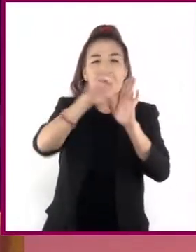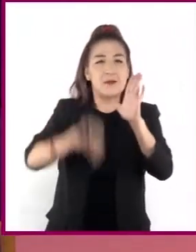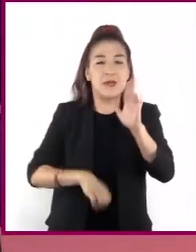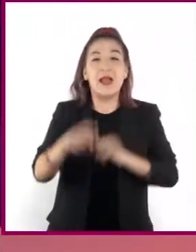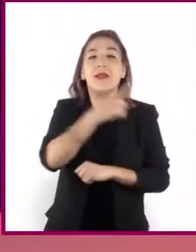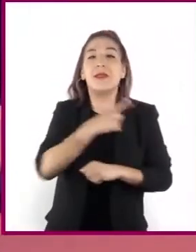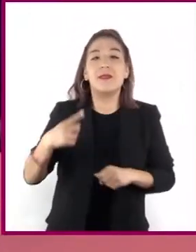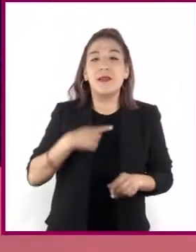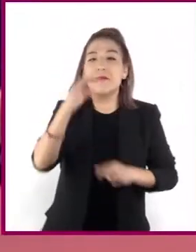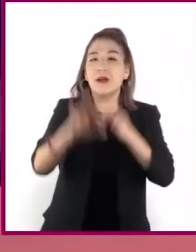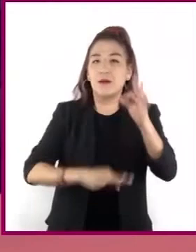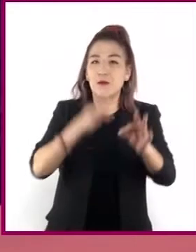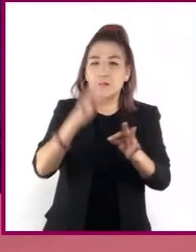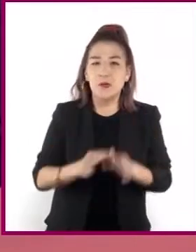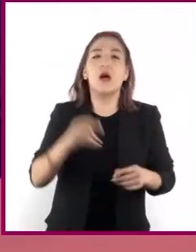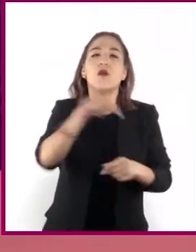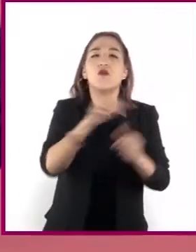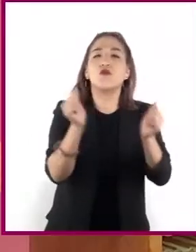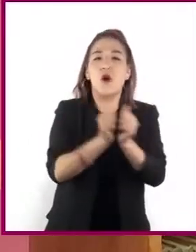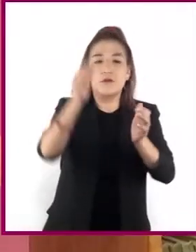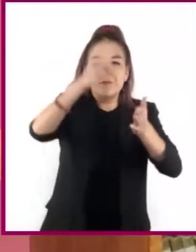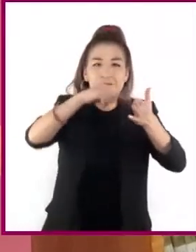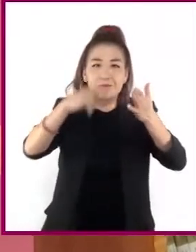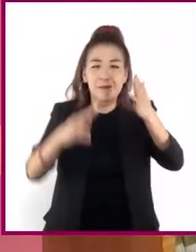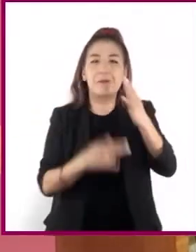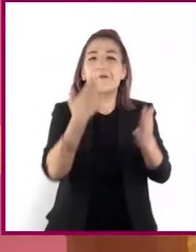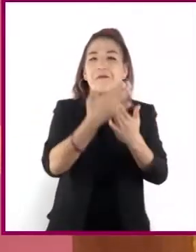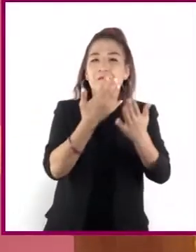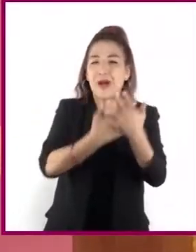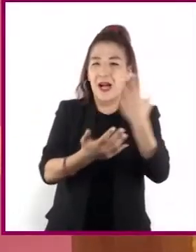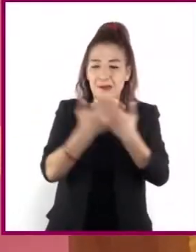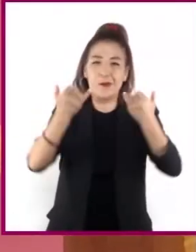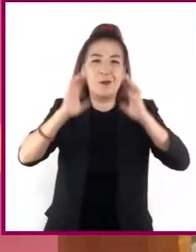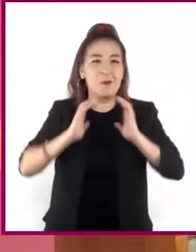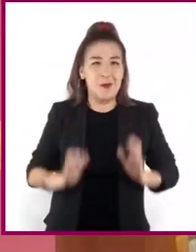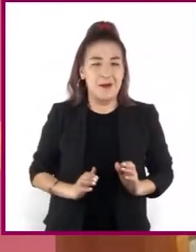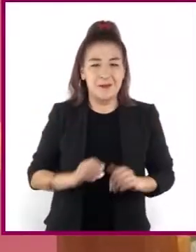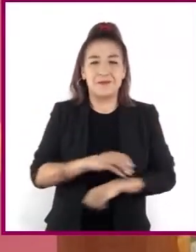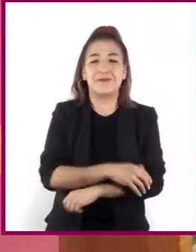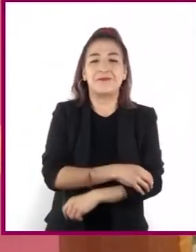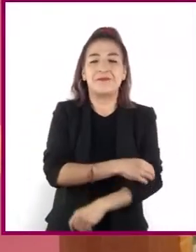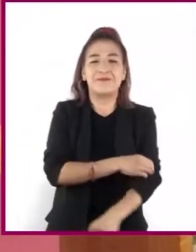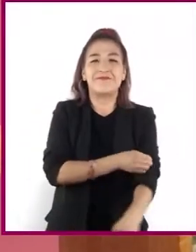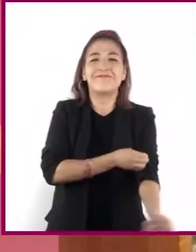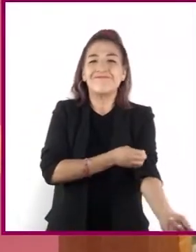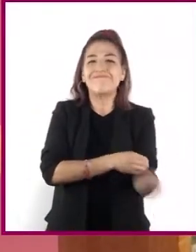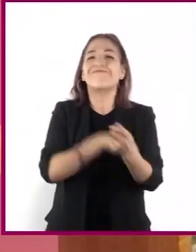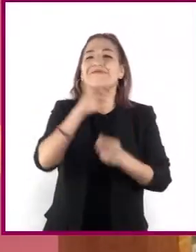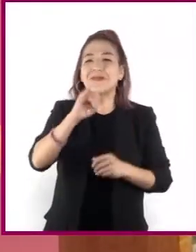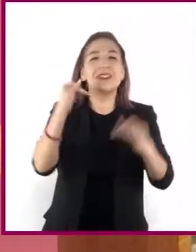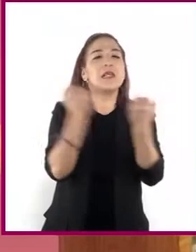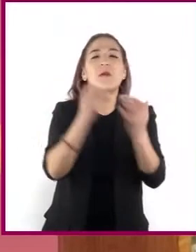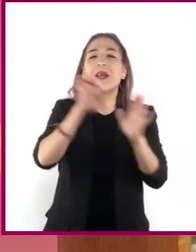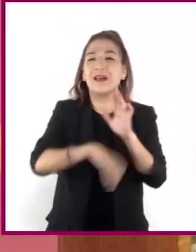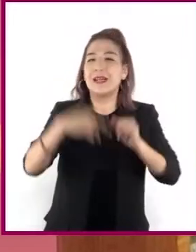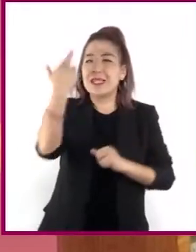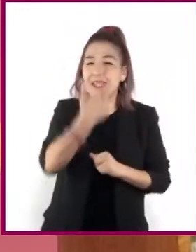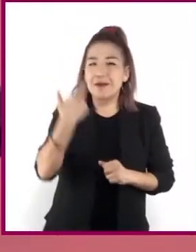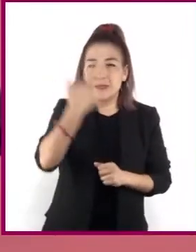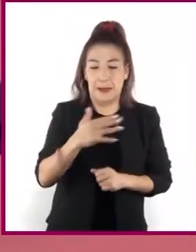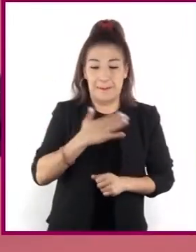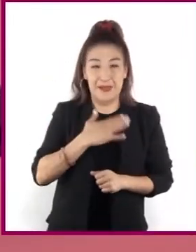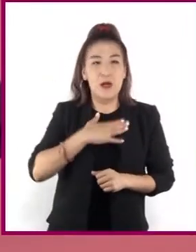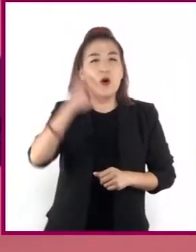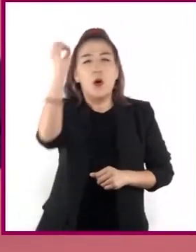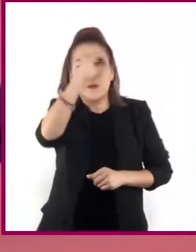deben cumplirse en un body paint. Ay, es cierto, profesor. Es como si lo estuviéramos evaluando. Estoy haciendo mis